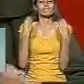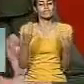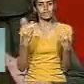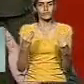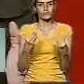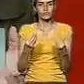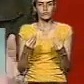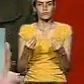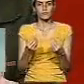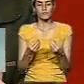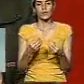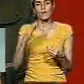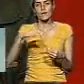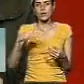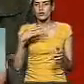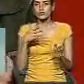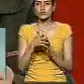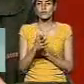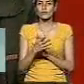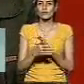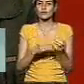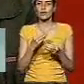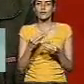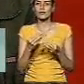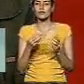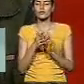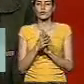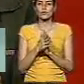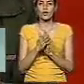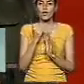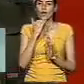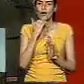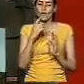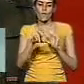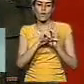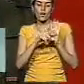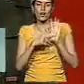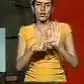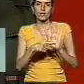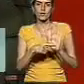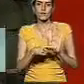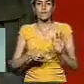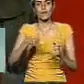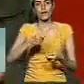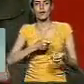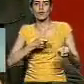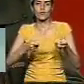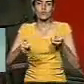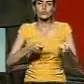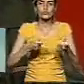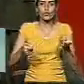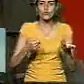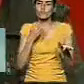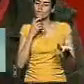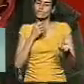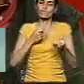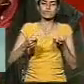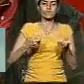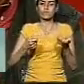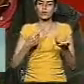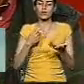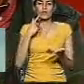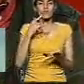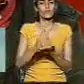menos discrecionalidad haya en la aplicación de la ley, más controles hay. Entonces, en ese sentido, la